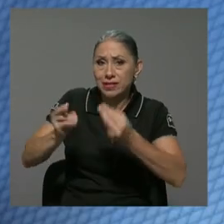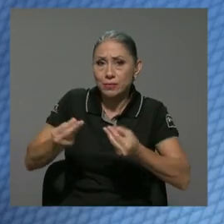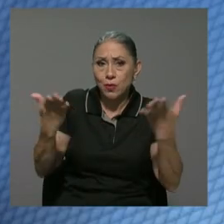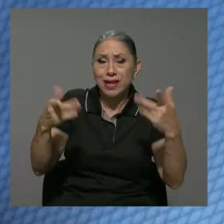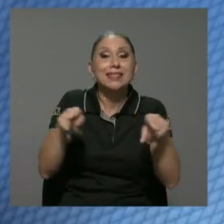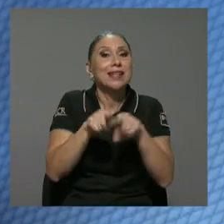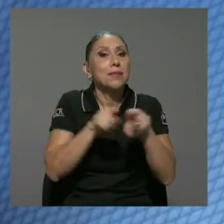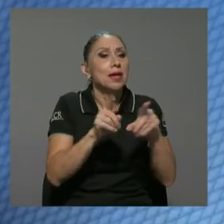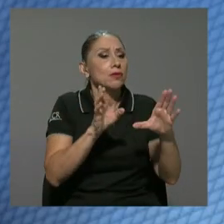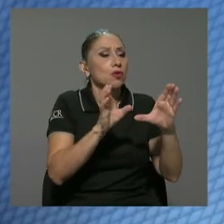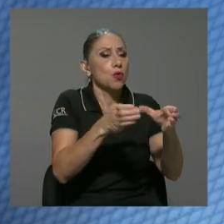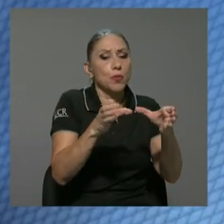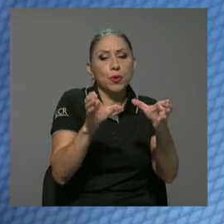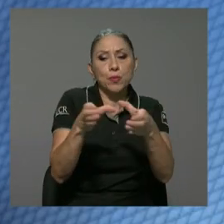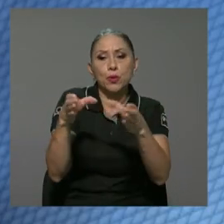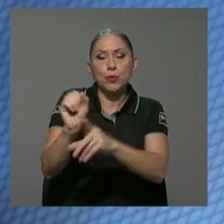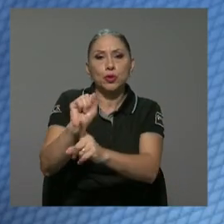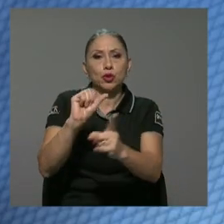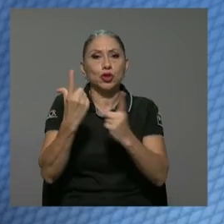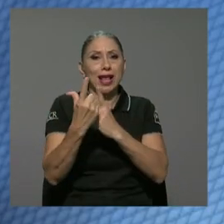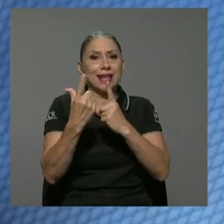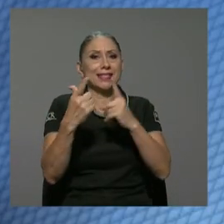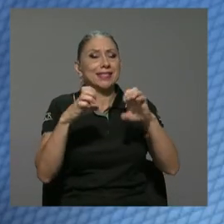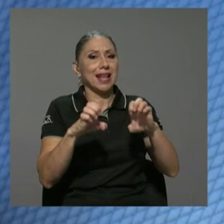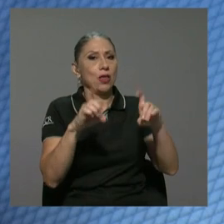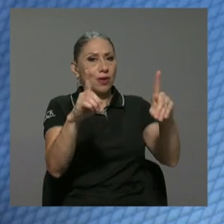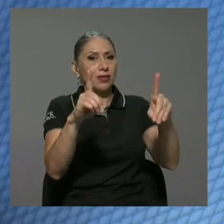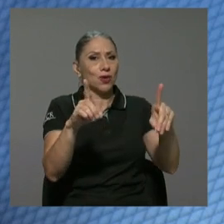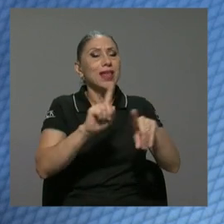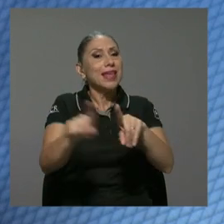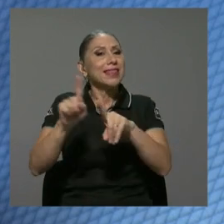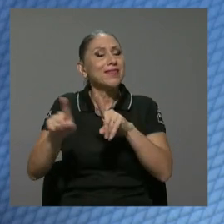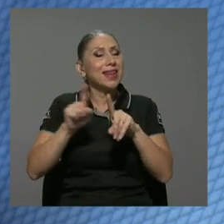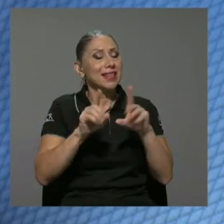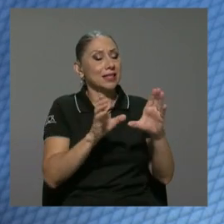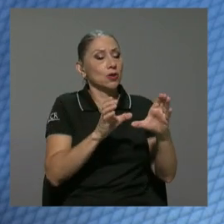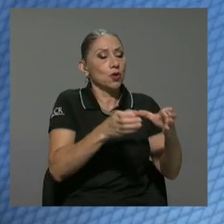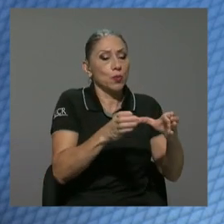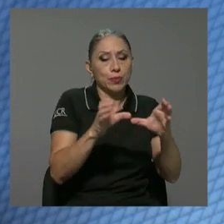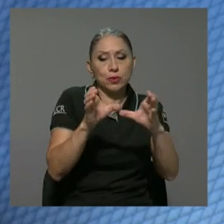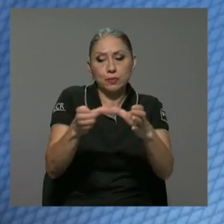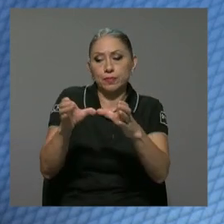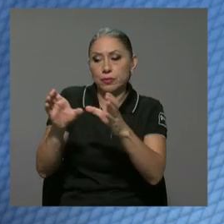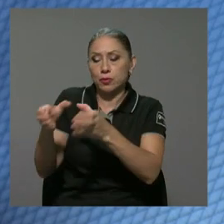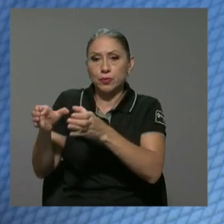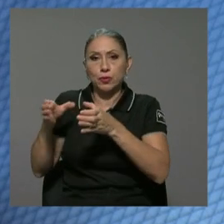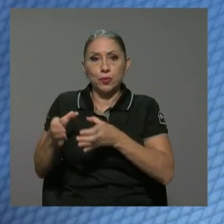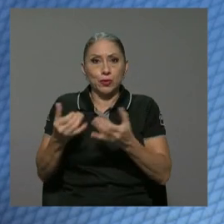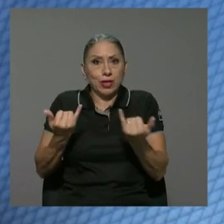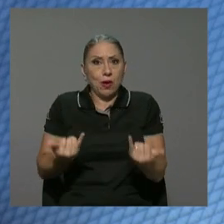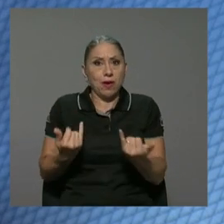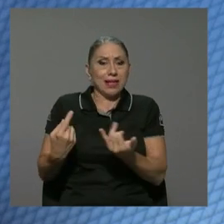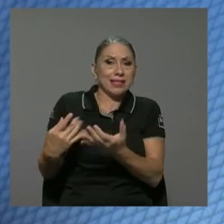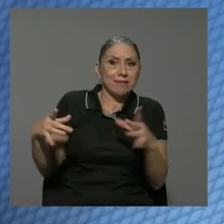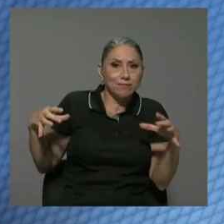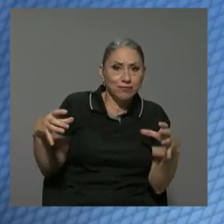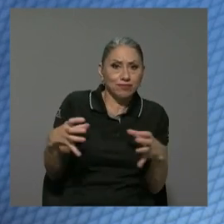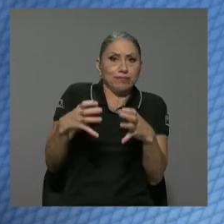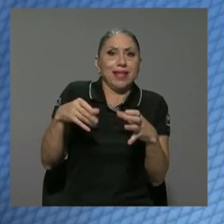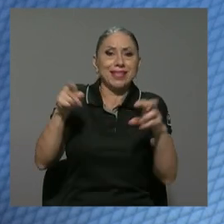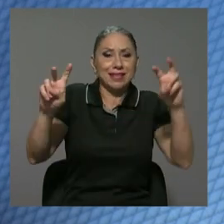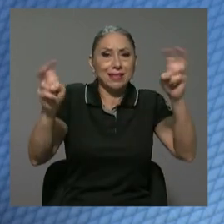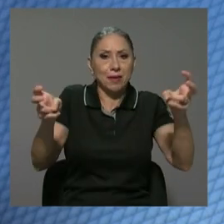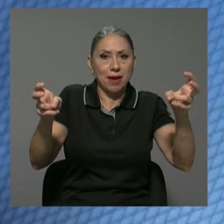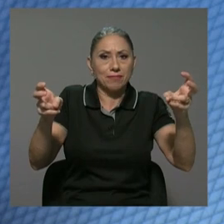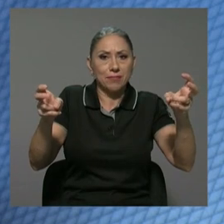sectores sociales de la educación, los diferentes grupos que están en este tema, de que lo primero